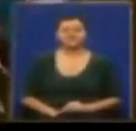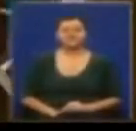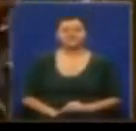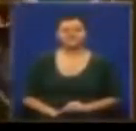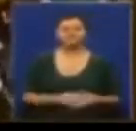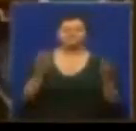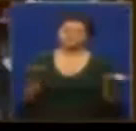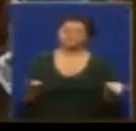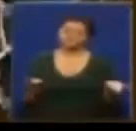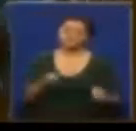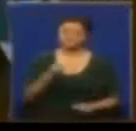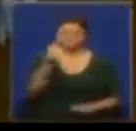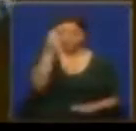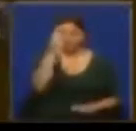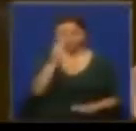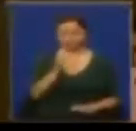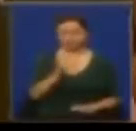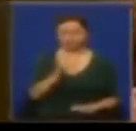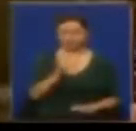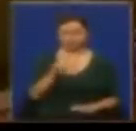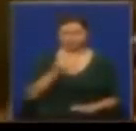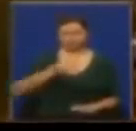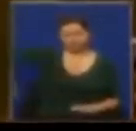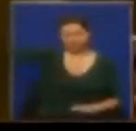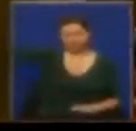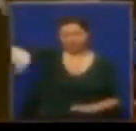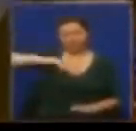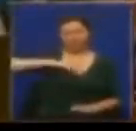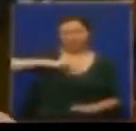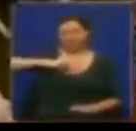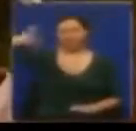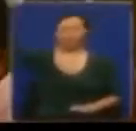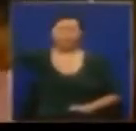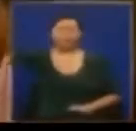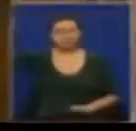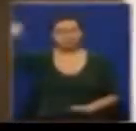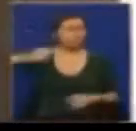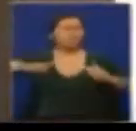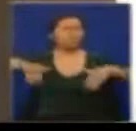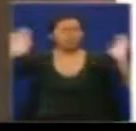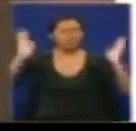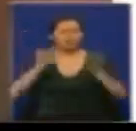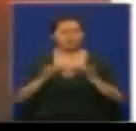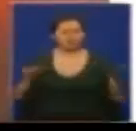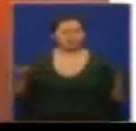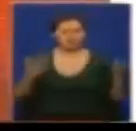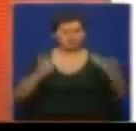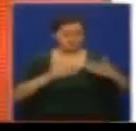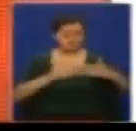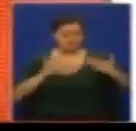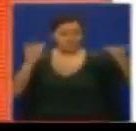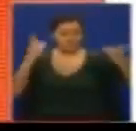Y como siempre, que nos roben todo menos la esperanza. Esta cultura de la excelencia que hemos sembrado durante tanto tiempo y está dando frutos.